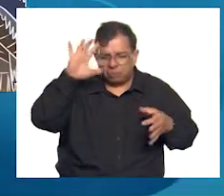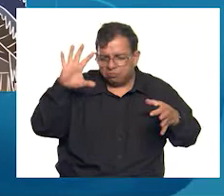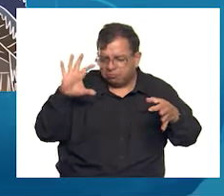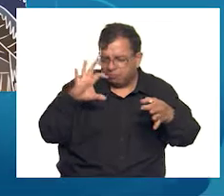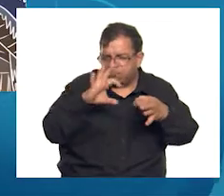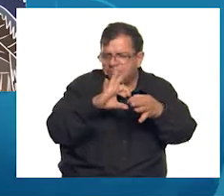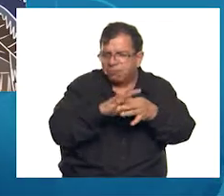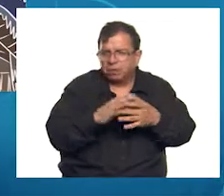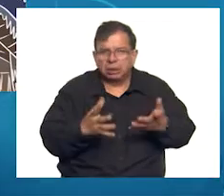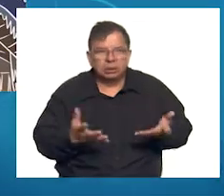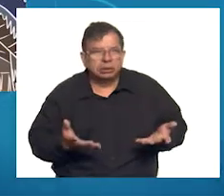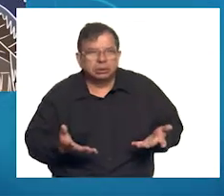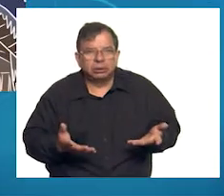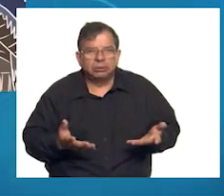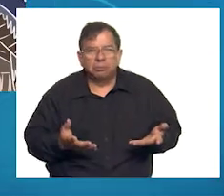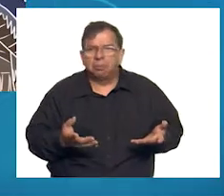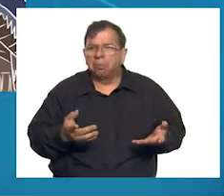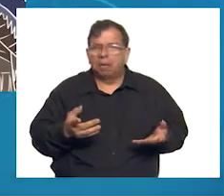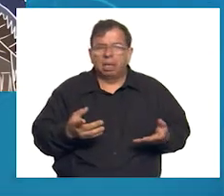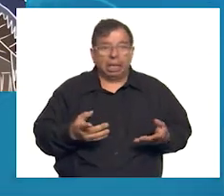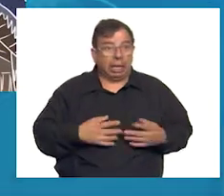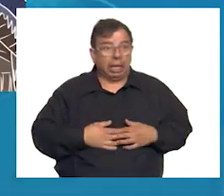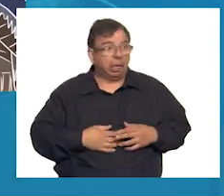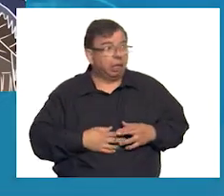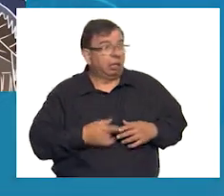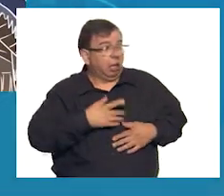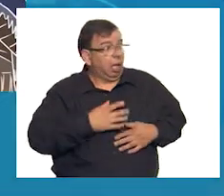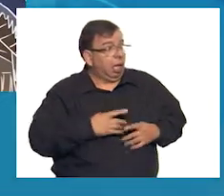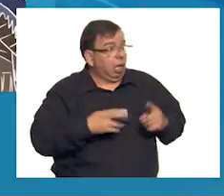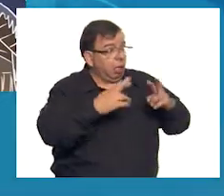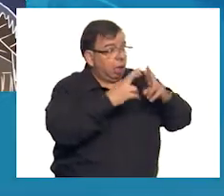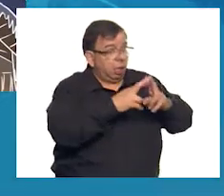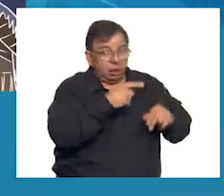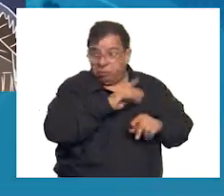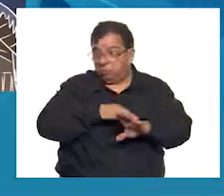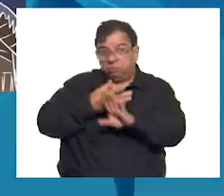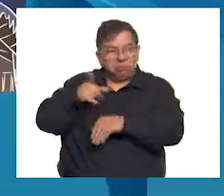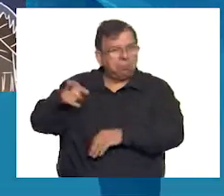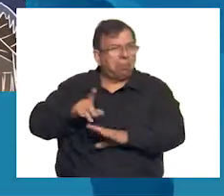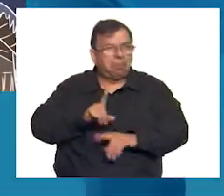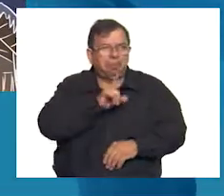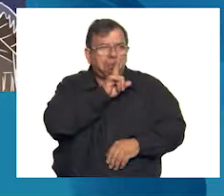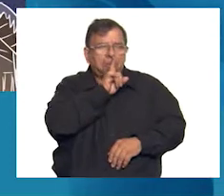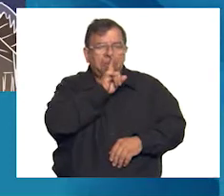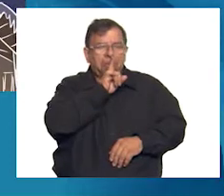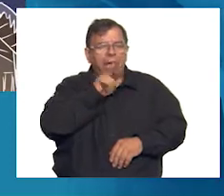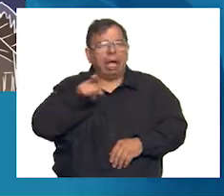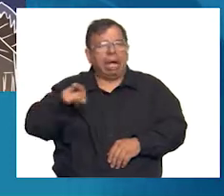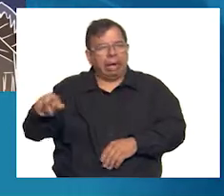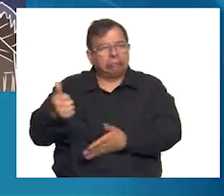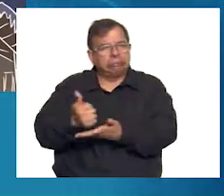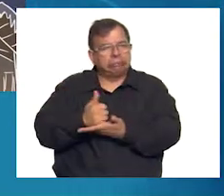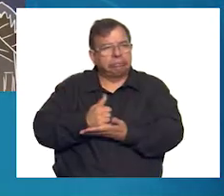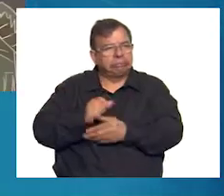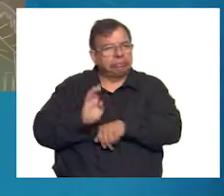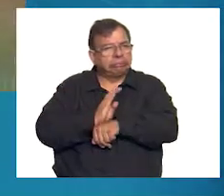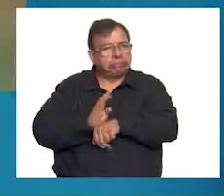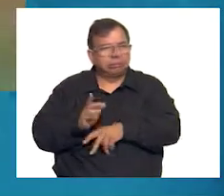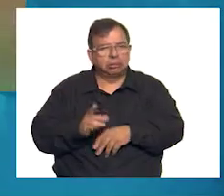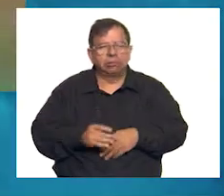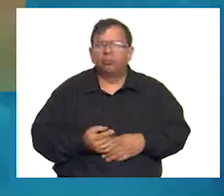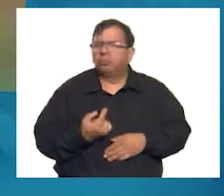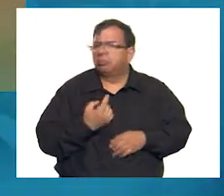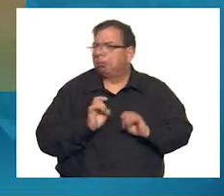de esto, nadie la acusó ante la iglesia, pues todos tenían algún beneficio de la mulata. Un